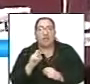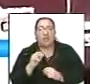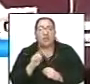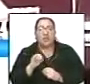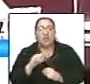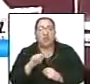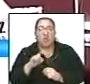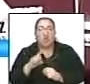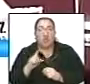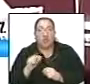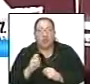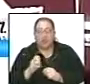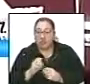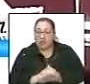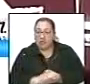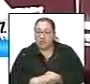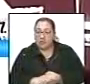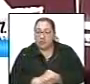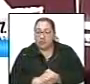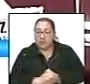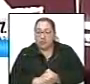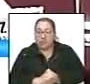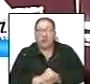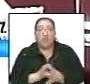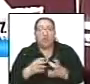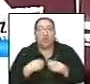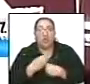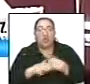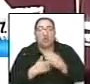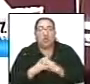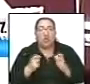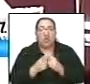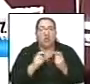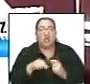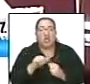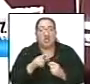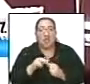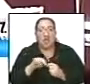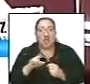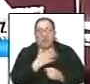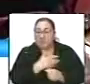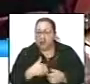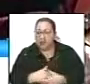inmunidad, tomando en cuenta lo que ha planteado el congresista Quintanilla, presidenta.